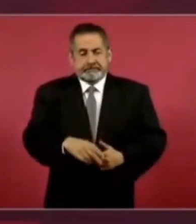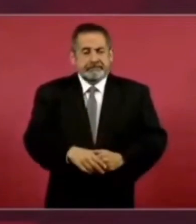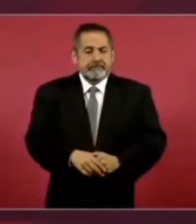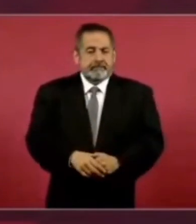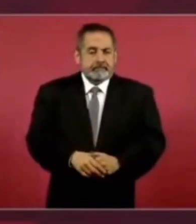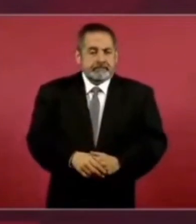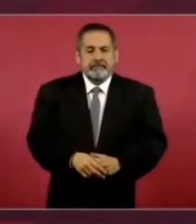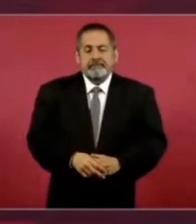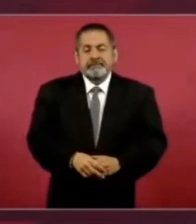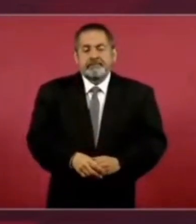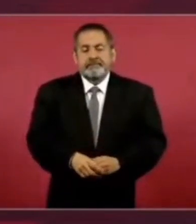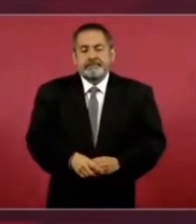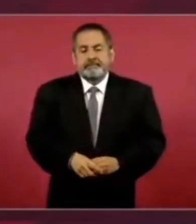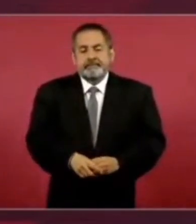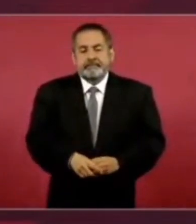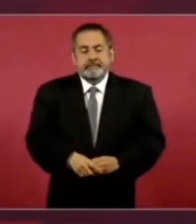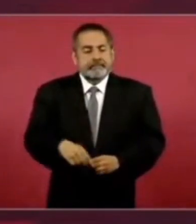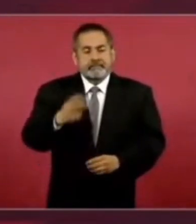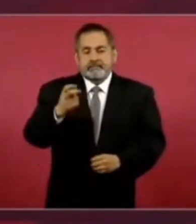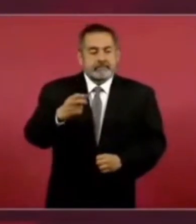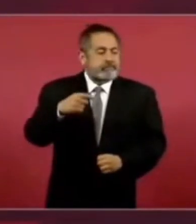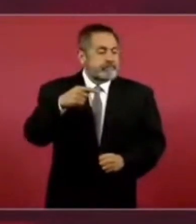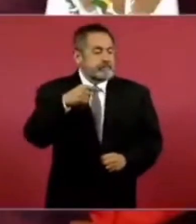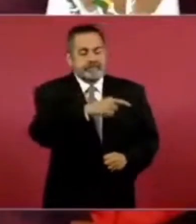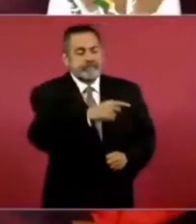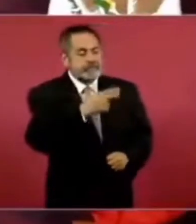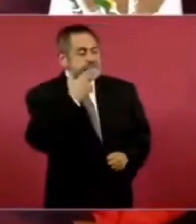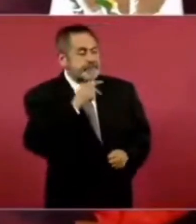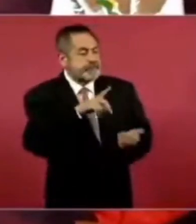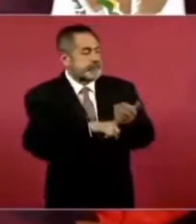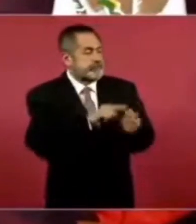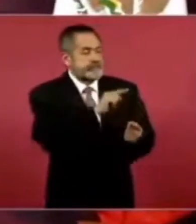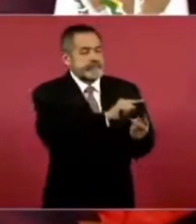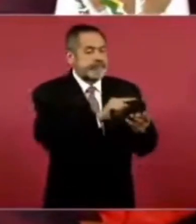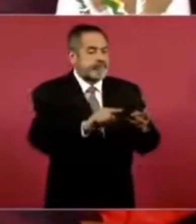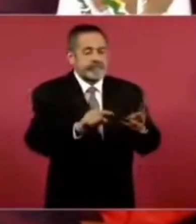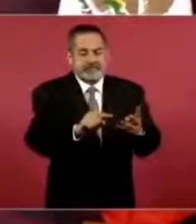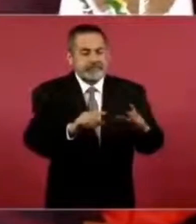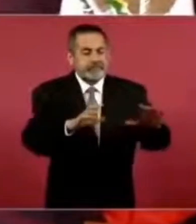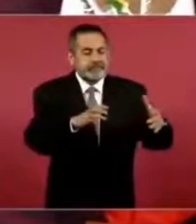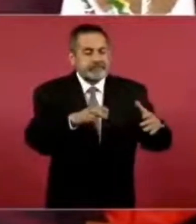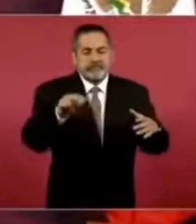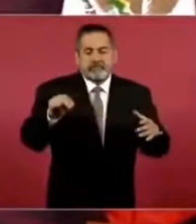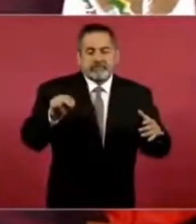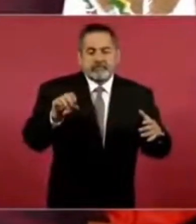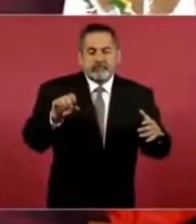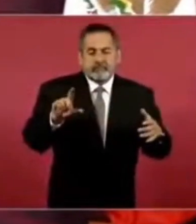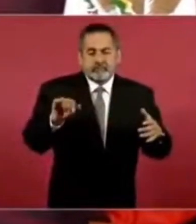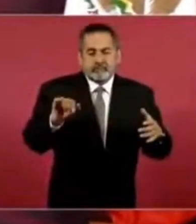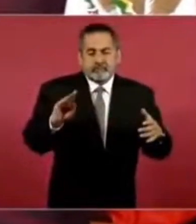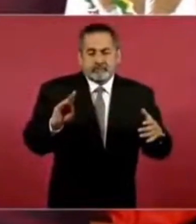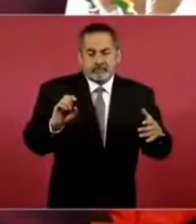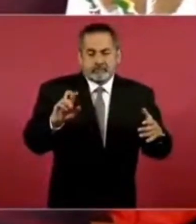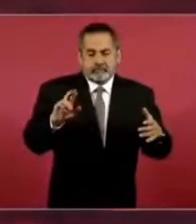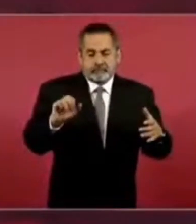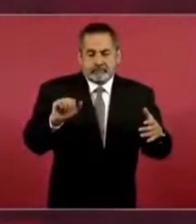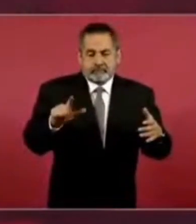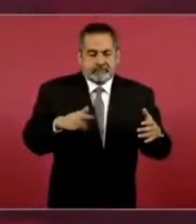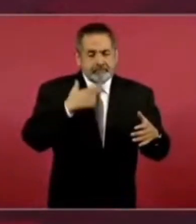Por eso no funciona el modelo neoliberal o neoporfirista,